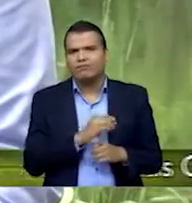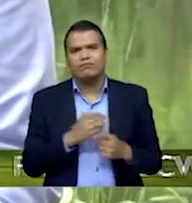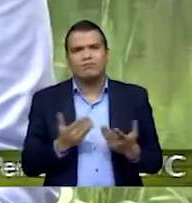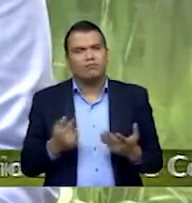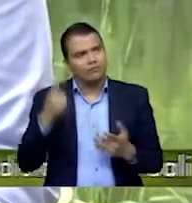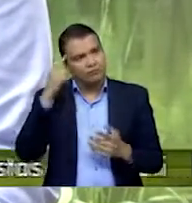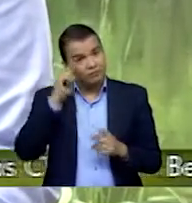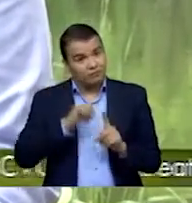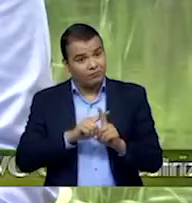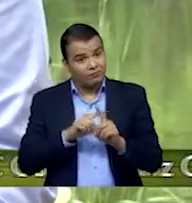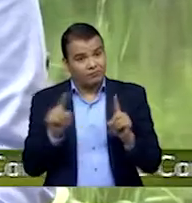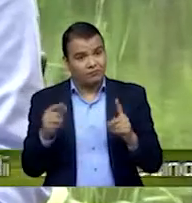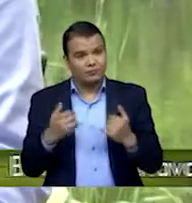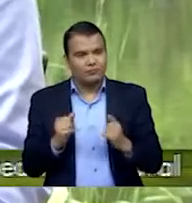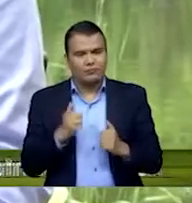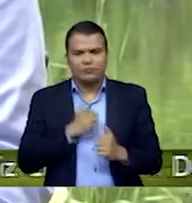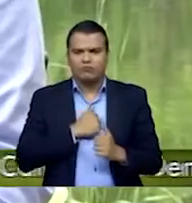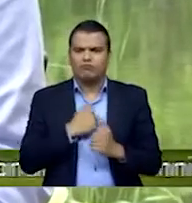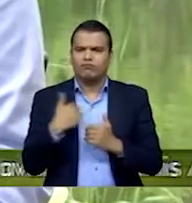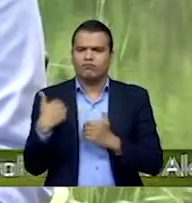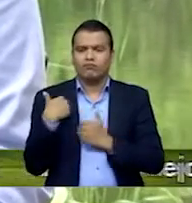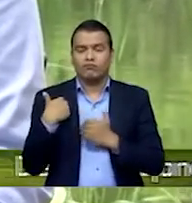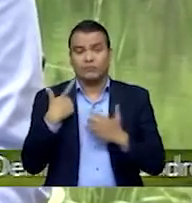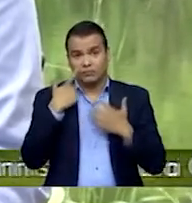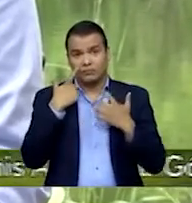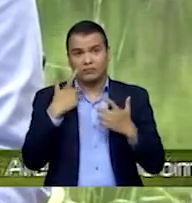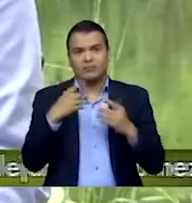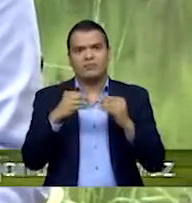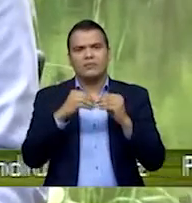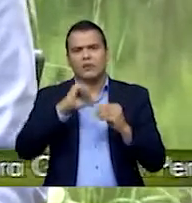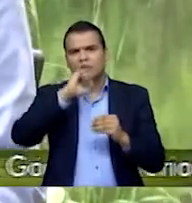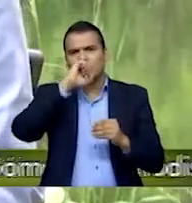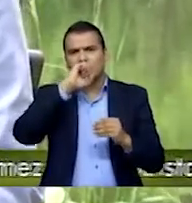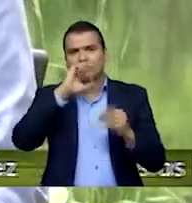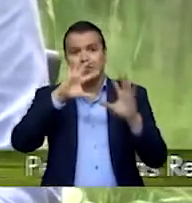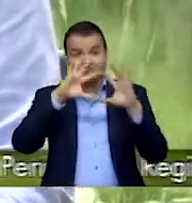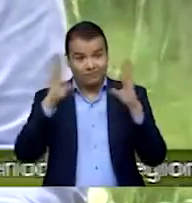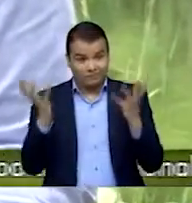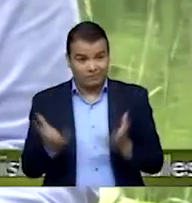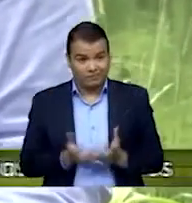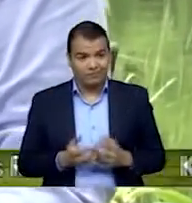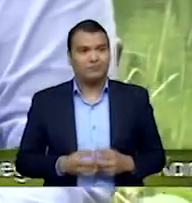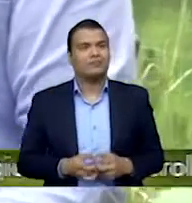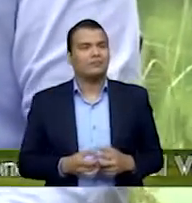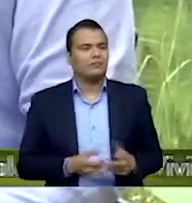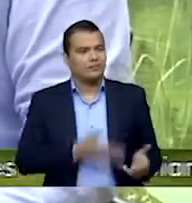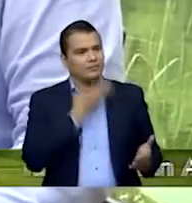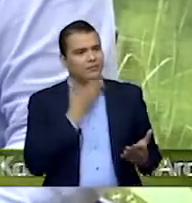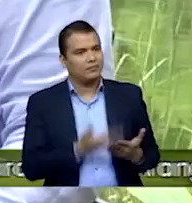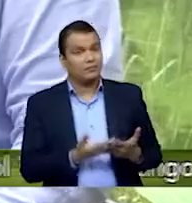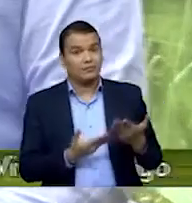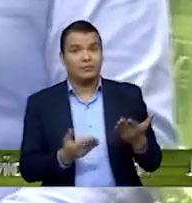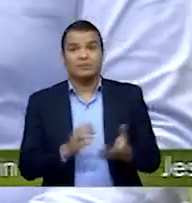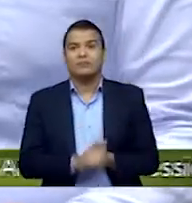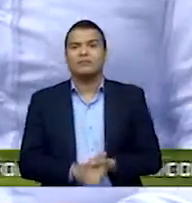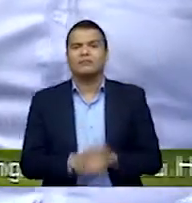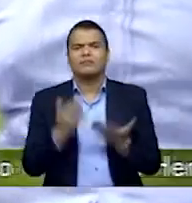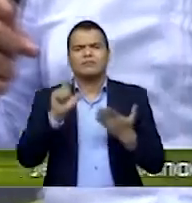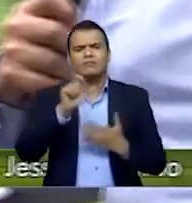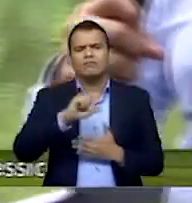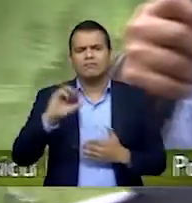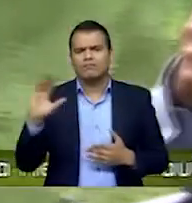vida de una forma distinta con mucha responsabilidad y sobre todo con amor por nuestro planeta muchas gracias we son un saludo especial a todos los